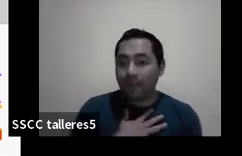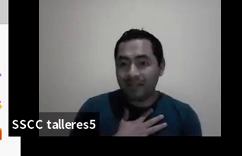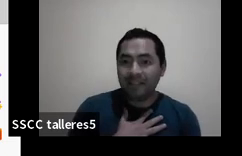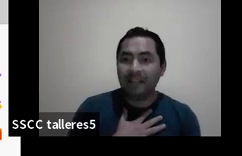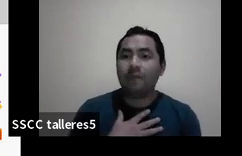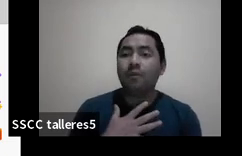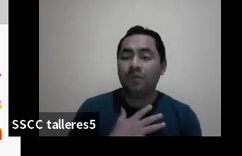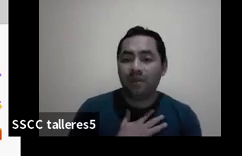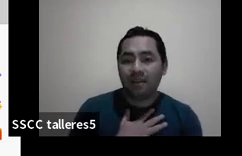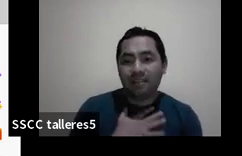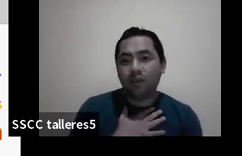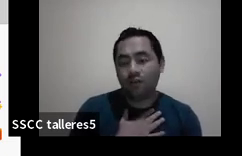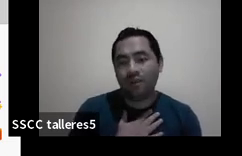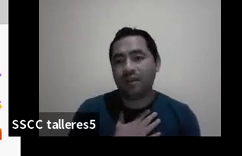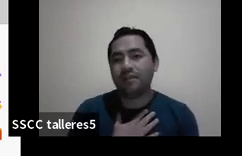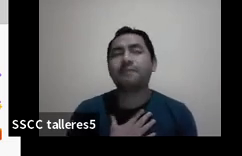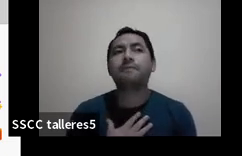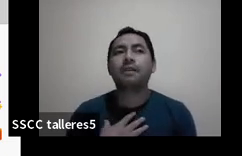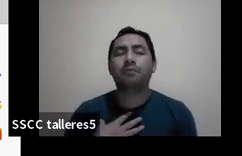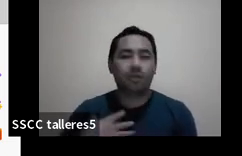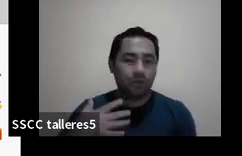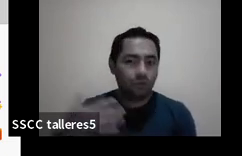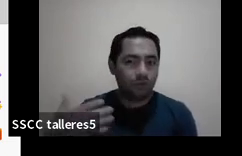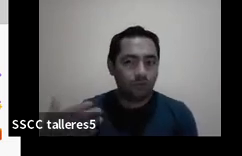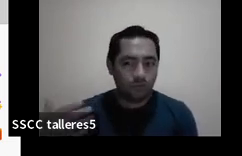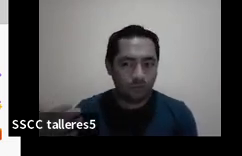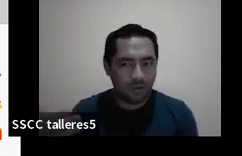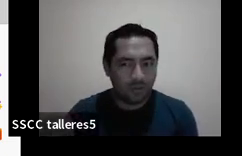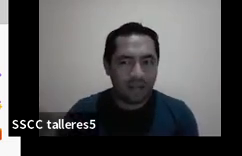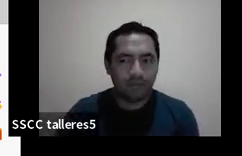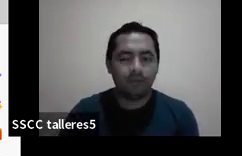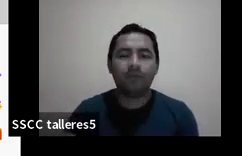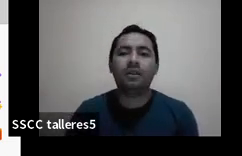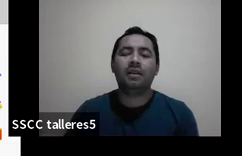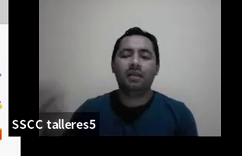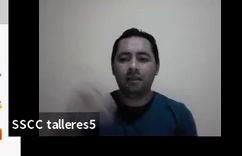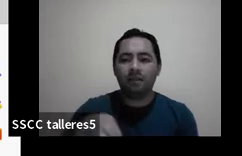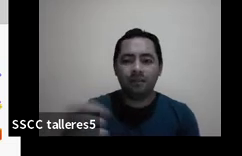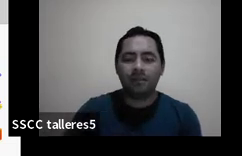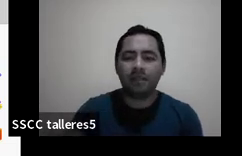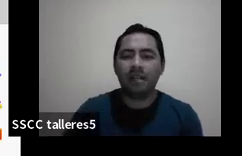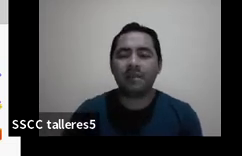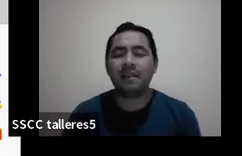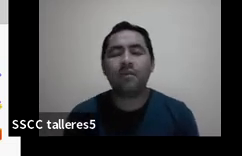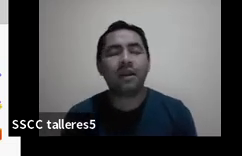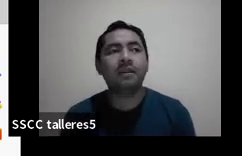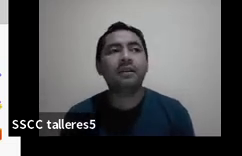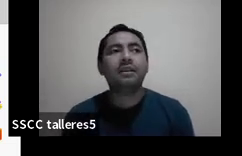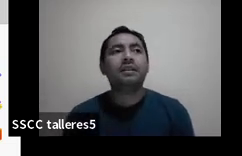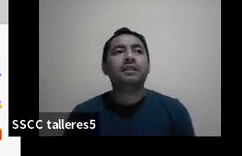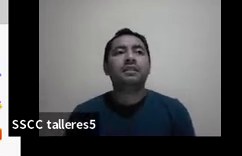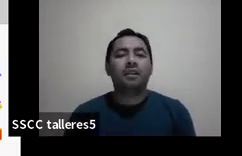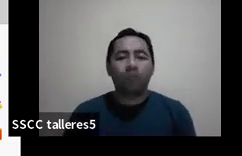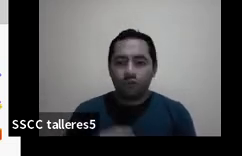es que los padres tienen las posibilidades económicas, ¿ya? Porque no es barato llevar terapias de